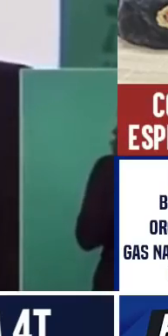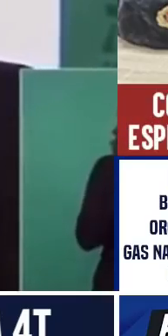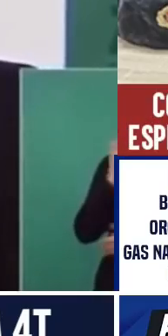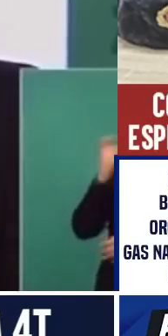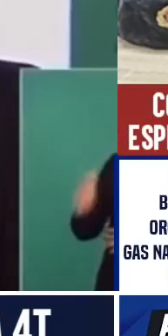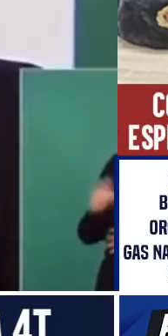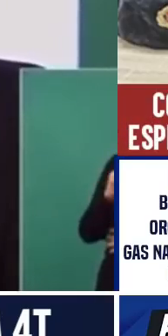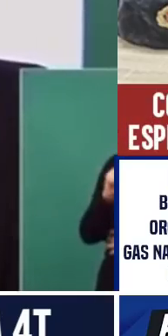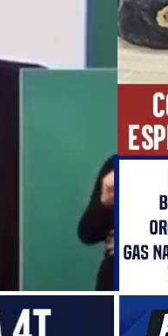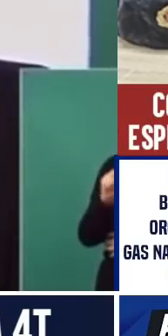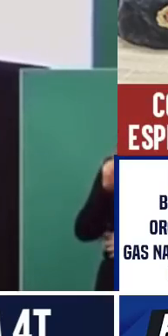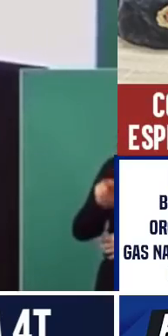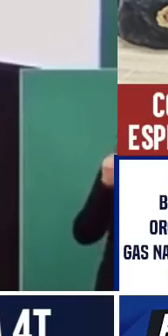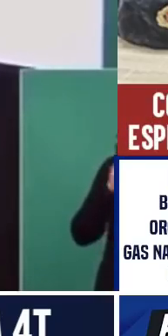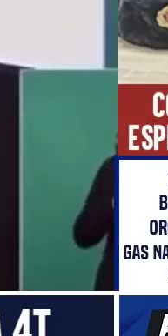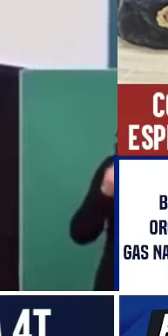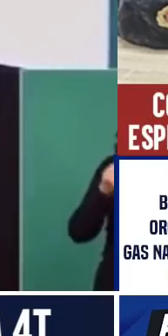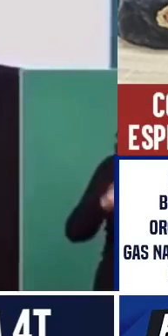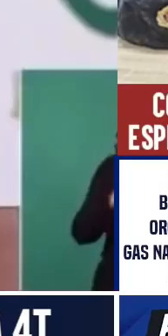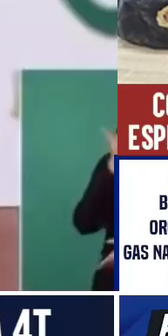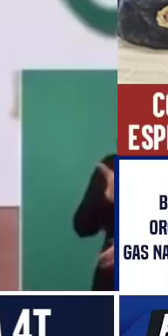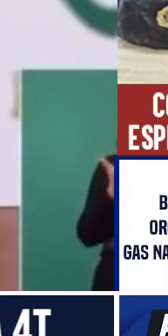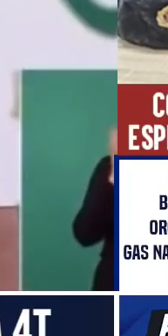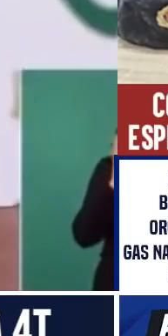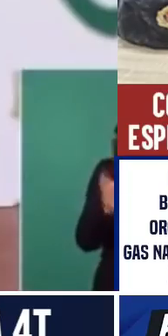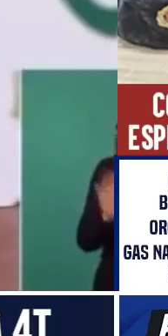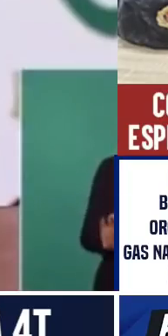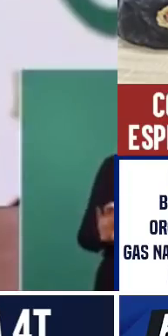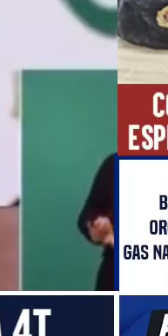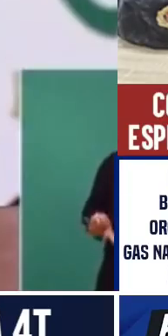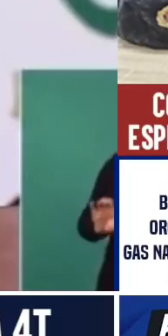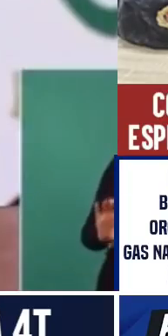pagó 28 mil millones de pesos.